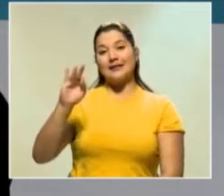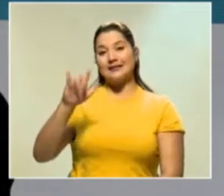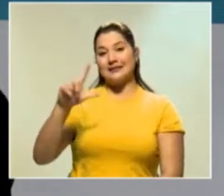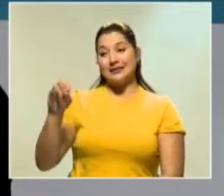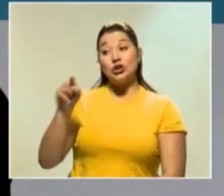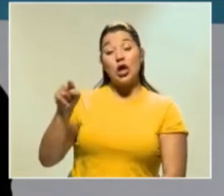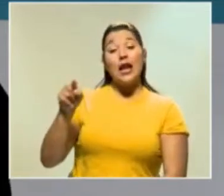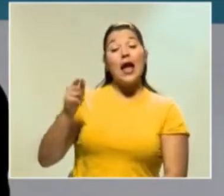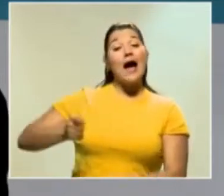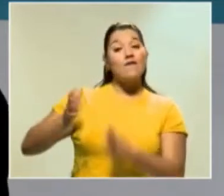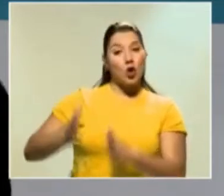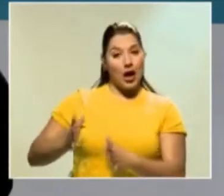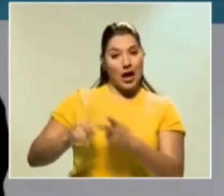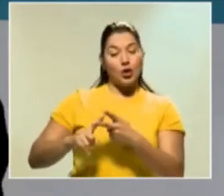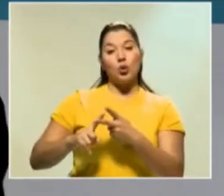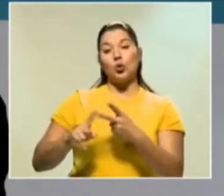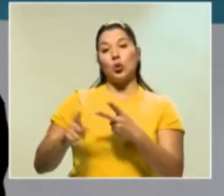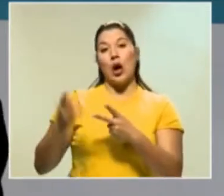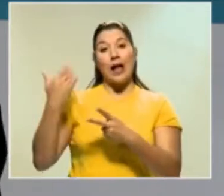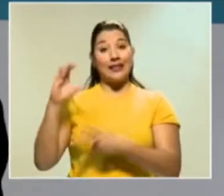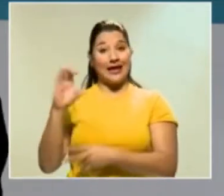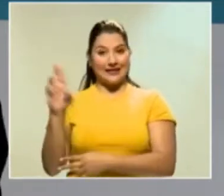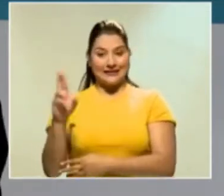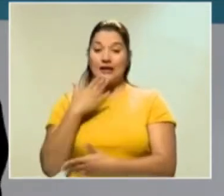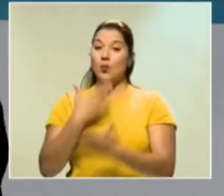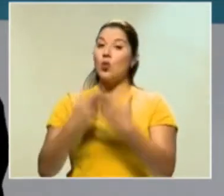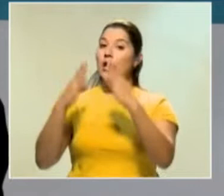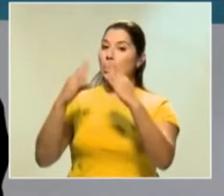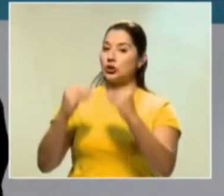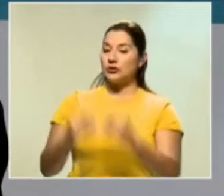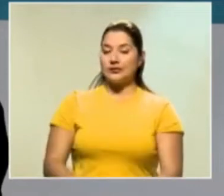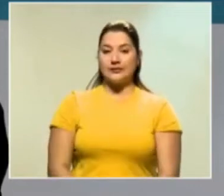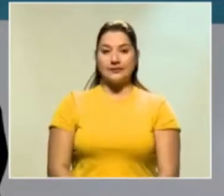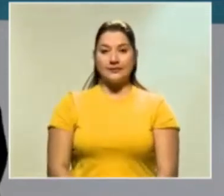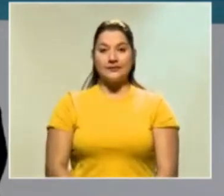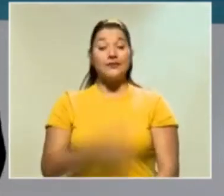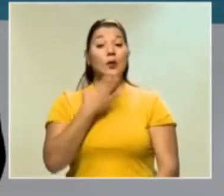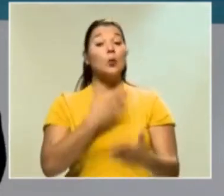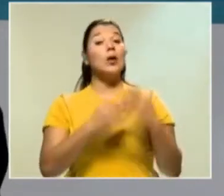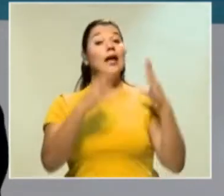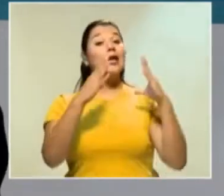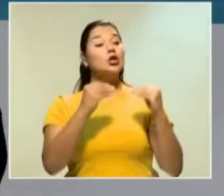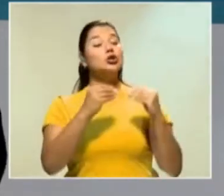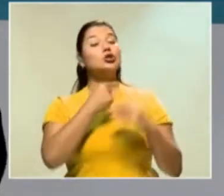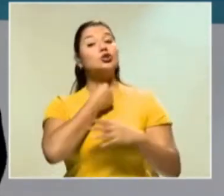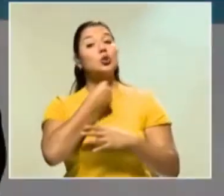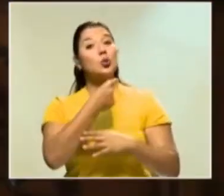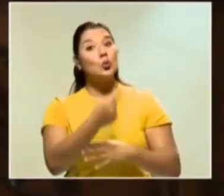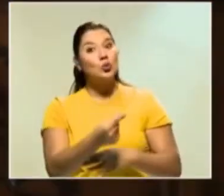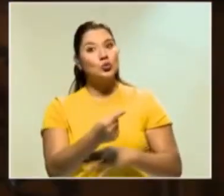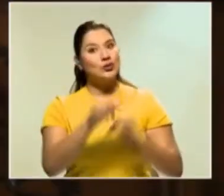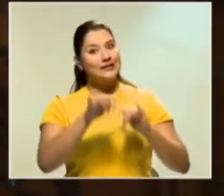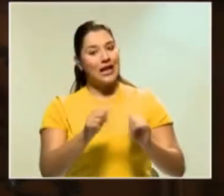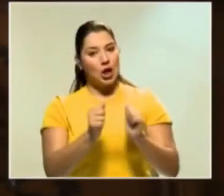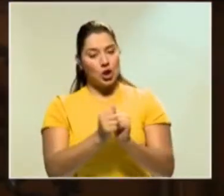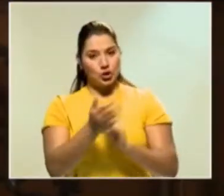ex embajador y ex canciller. Buenas noches, don Enrique. Buenas noches, me da un gusto muy grande estar